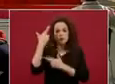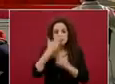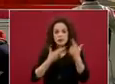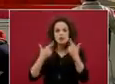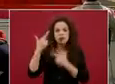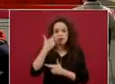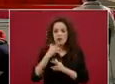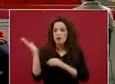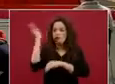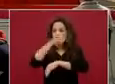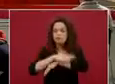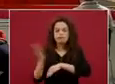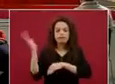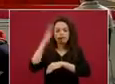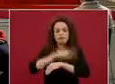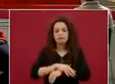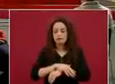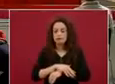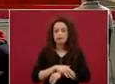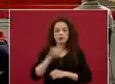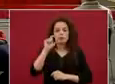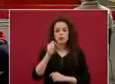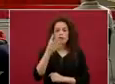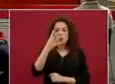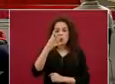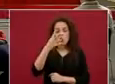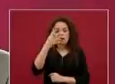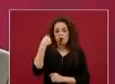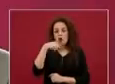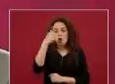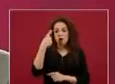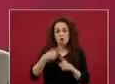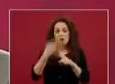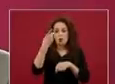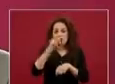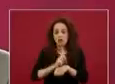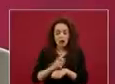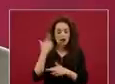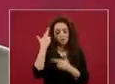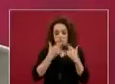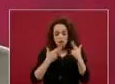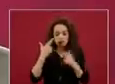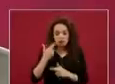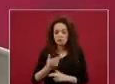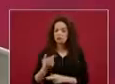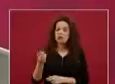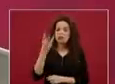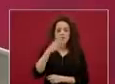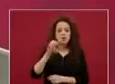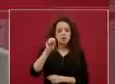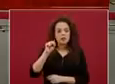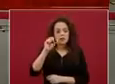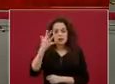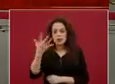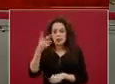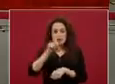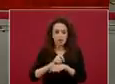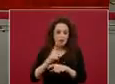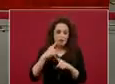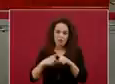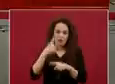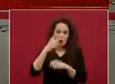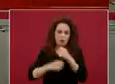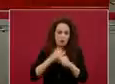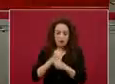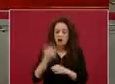los 365 días del año o los 280 y tantos que llevamos hasta ahorita. Esto quiere decir que nuestros sistemas